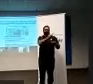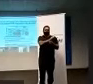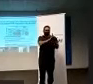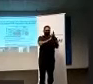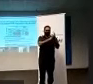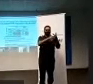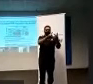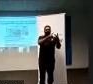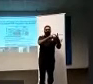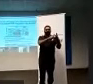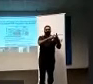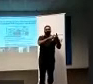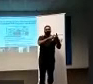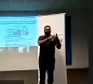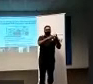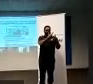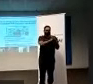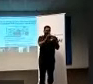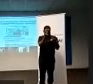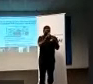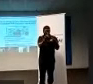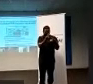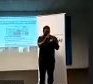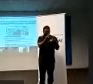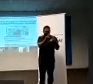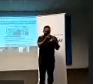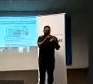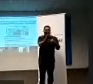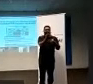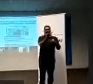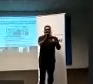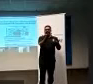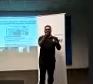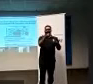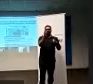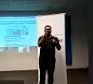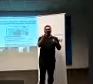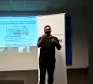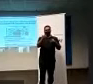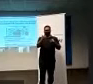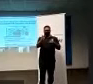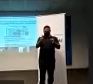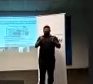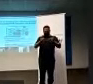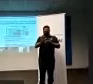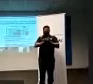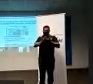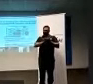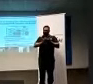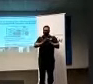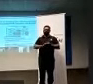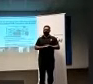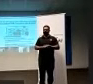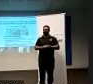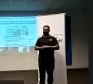4%, y después de la segunda dosis, 45%. En el grupo de 16 a 17 años, después de la primera